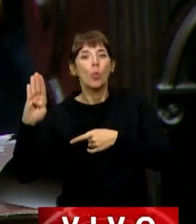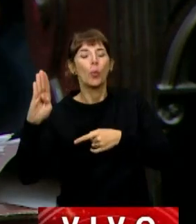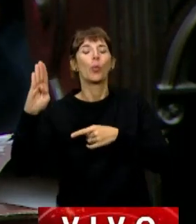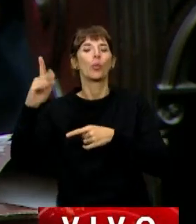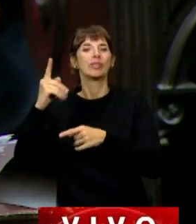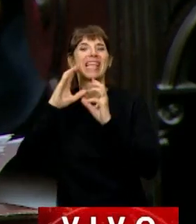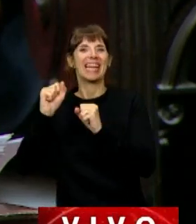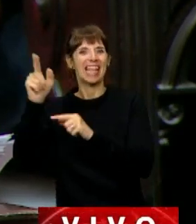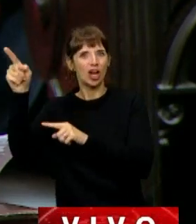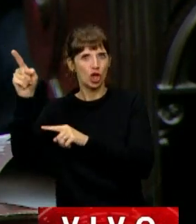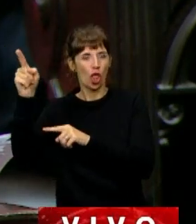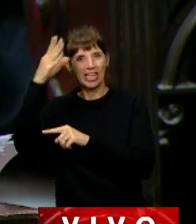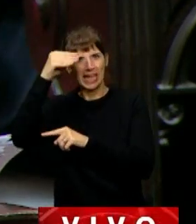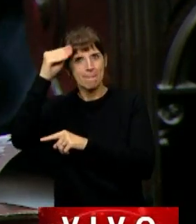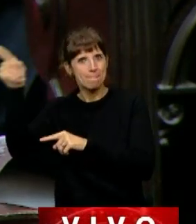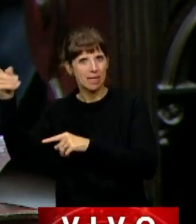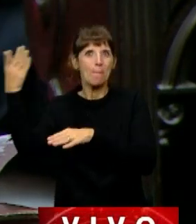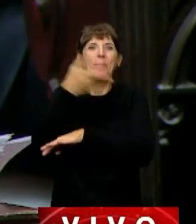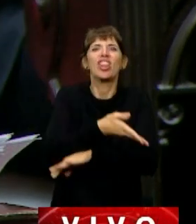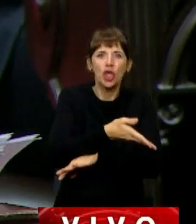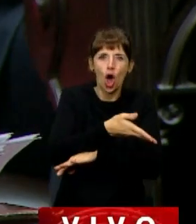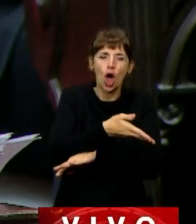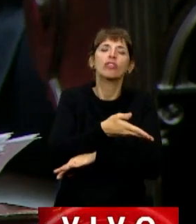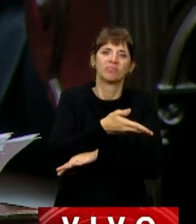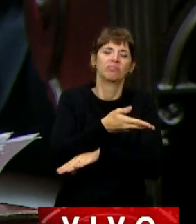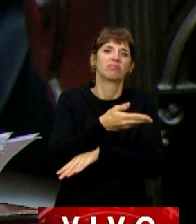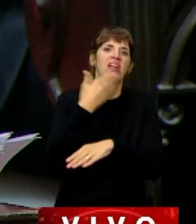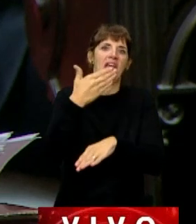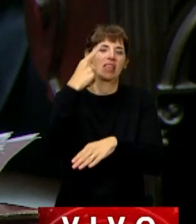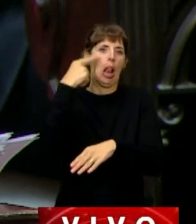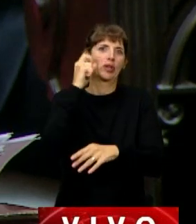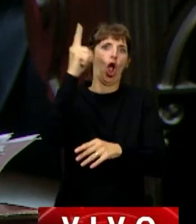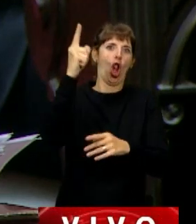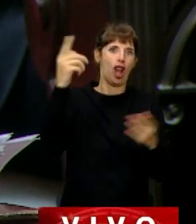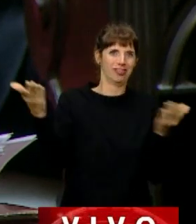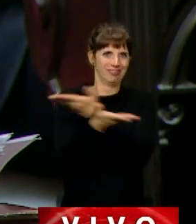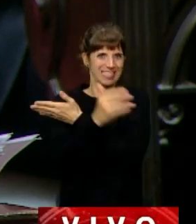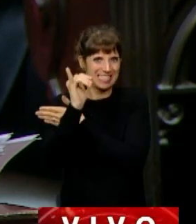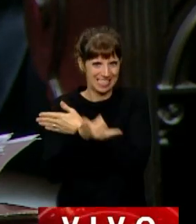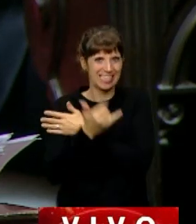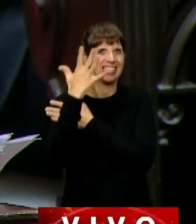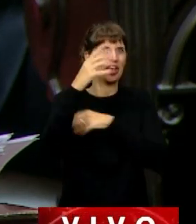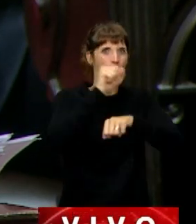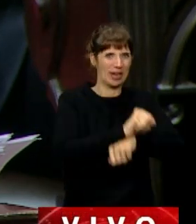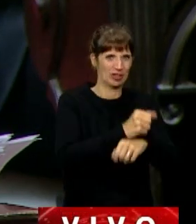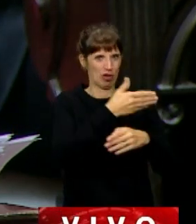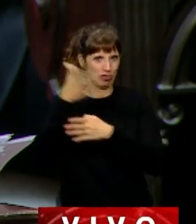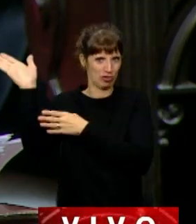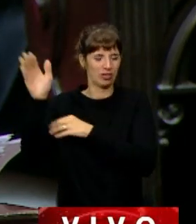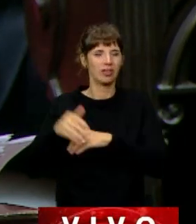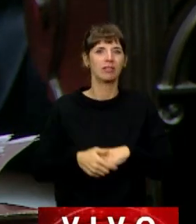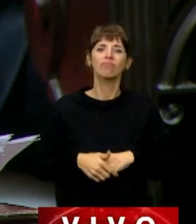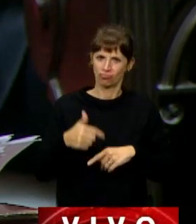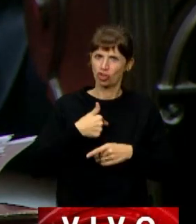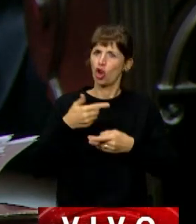ese momento en el gobierno de Donald Trump, cosa que se concretó. Yo he compartido con el presidente de la Nación antes